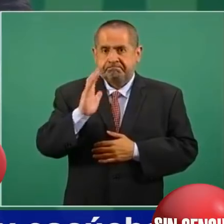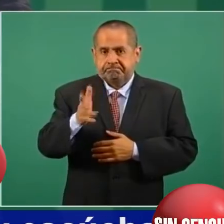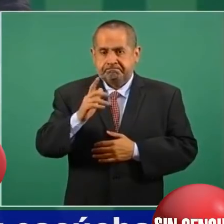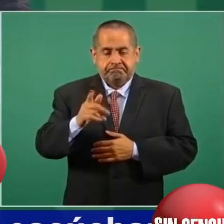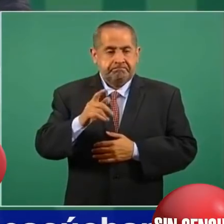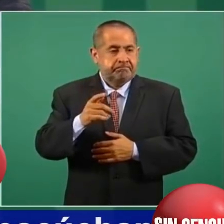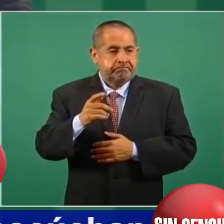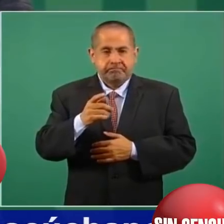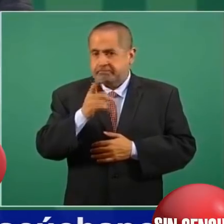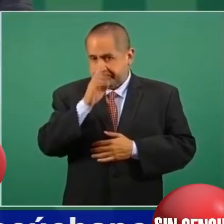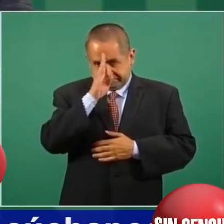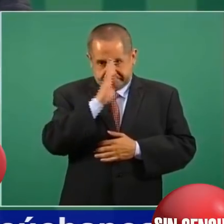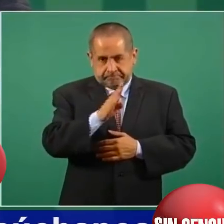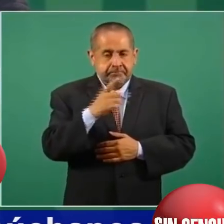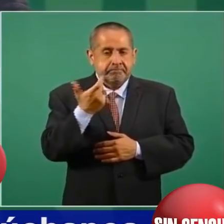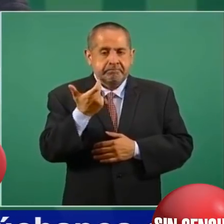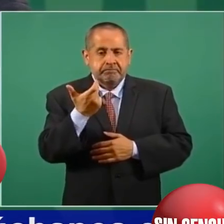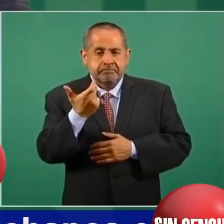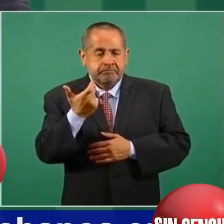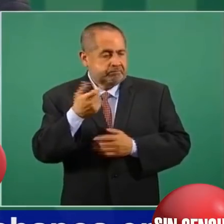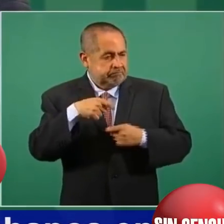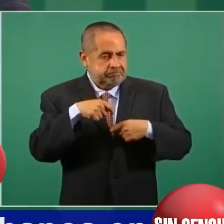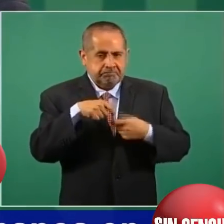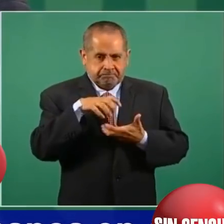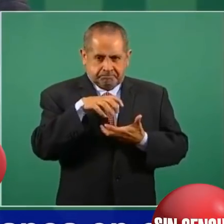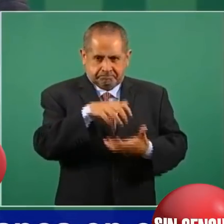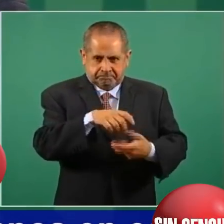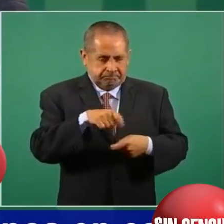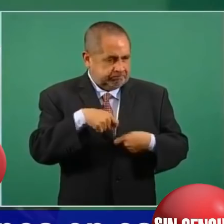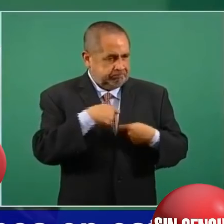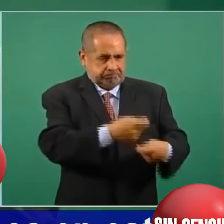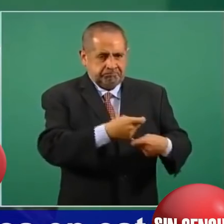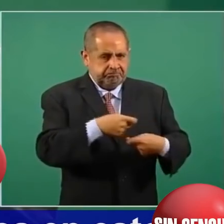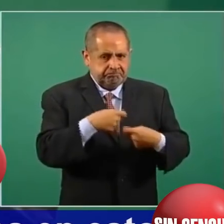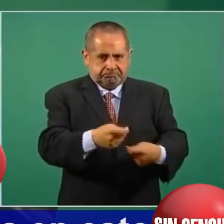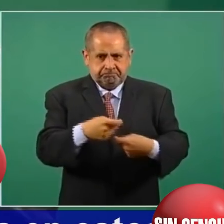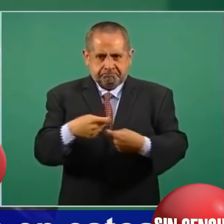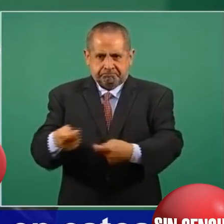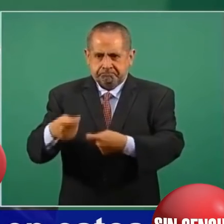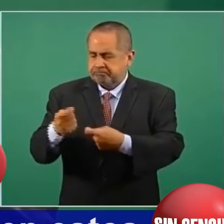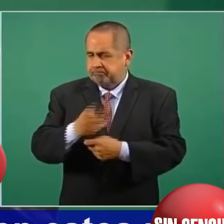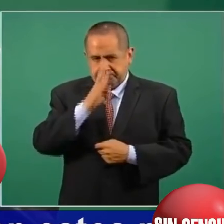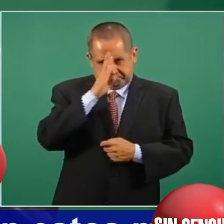recibiendo de manera directa su presupuesto para el mantenimiento,